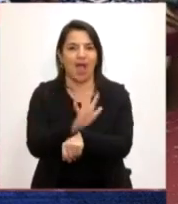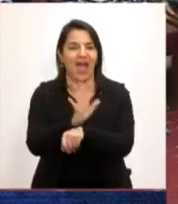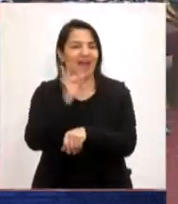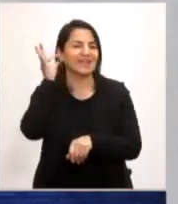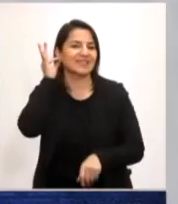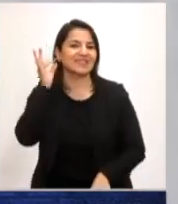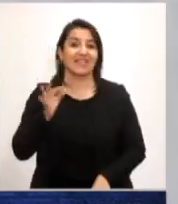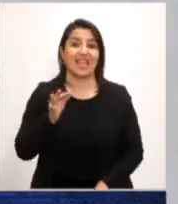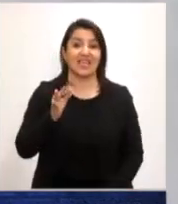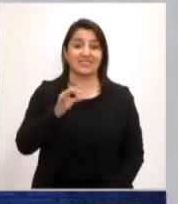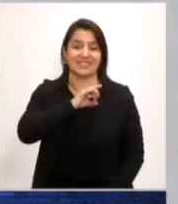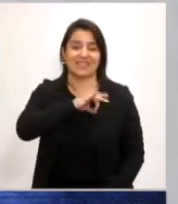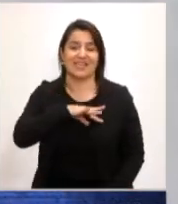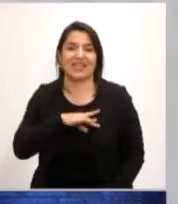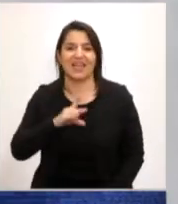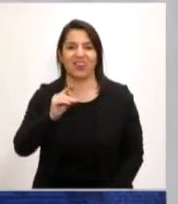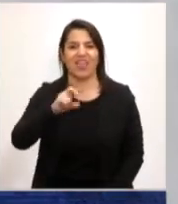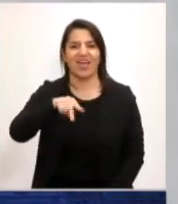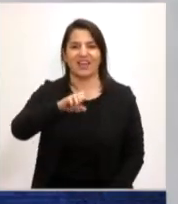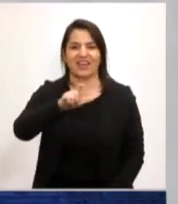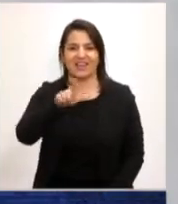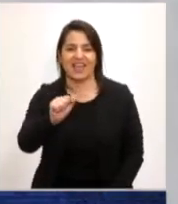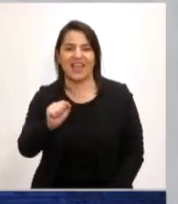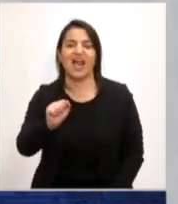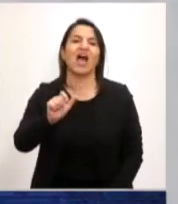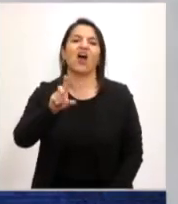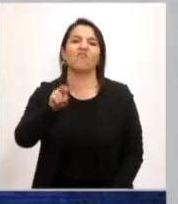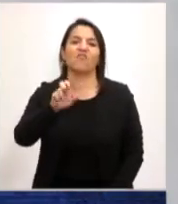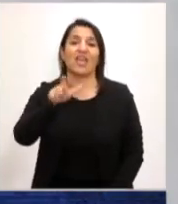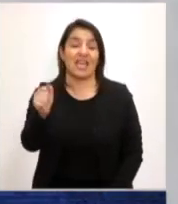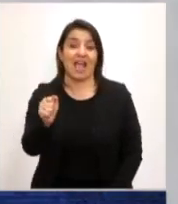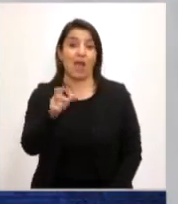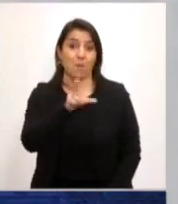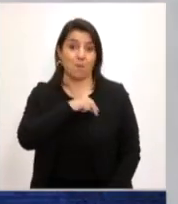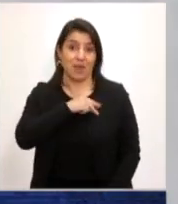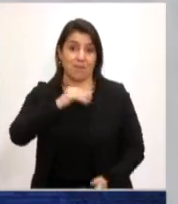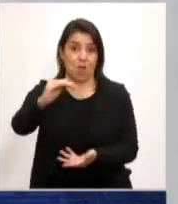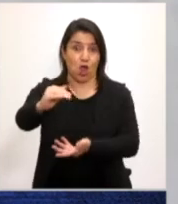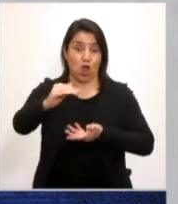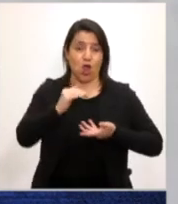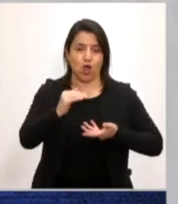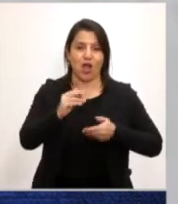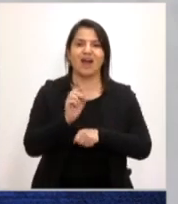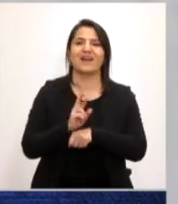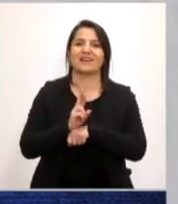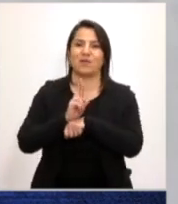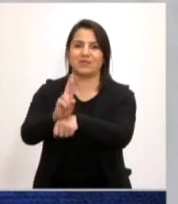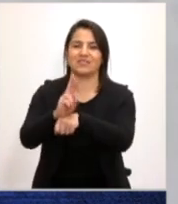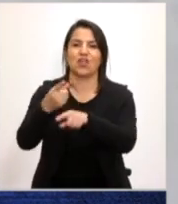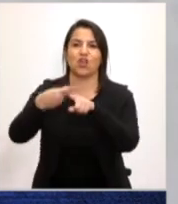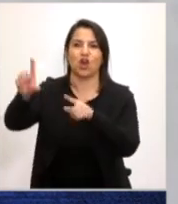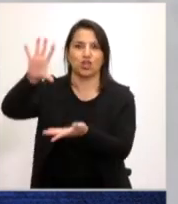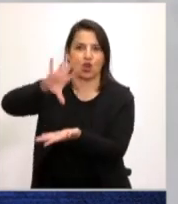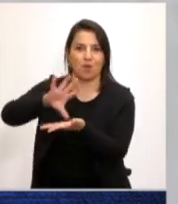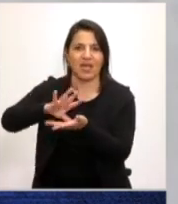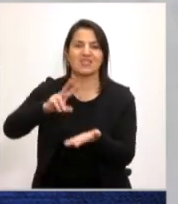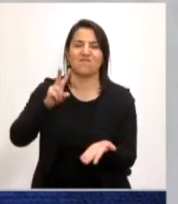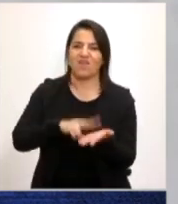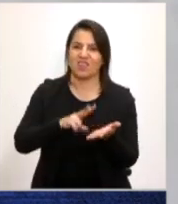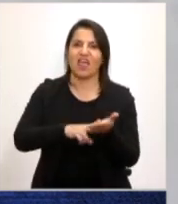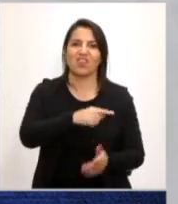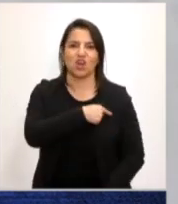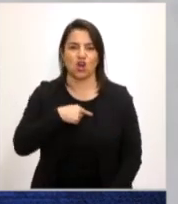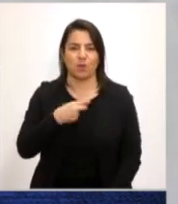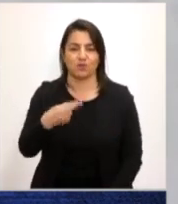Vega, que hoy día se encuentra presente, ganadora de un Oscar, representarnos en el extranjero con su verdadero nombre. O la